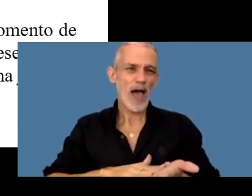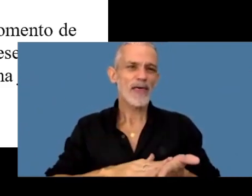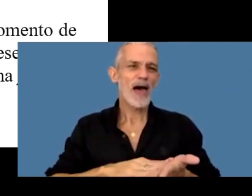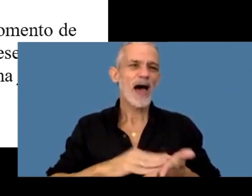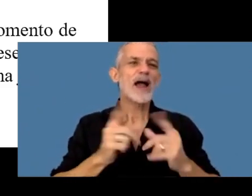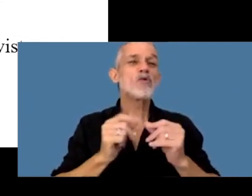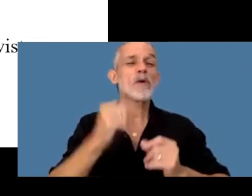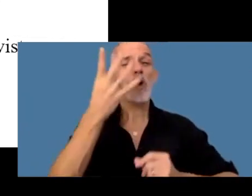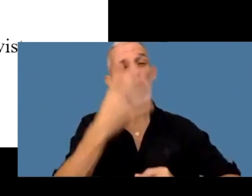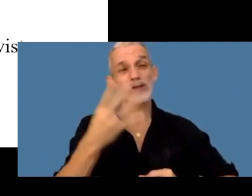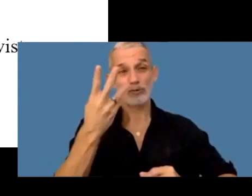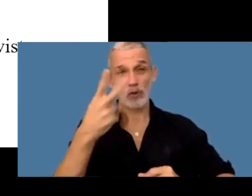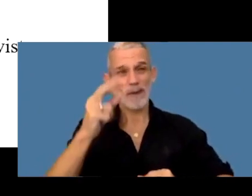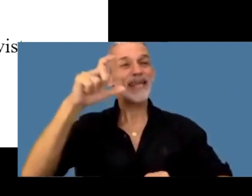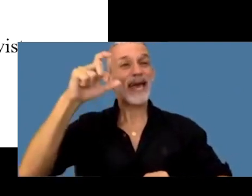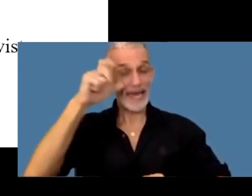420E.